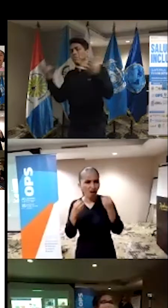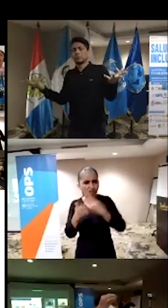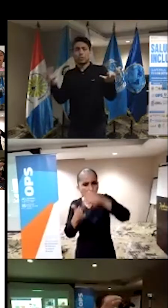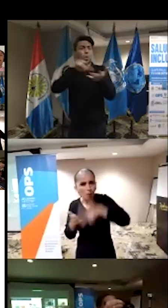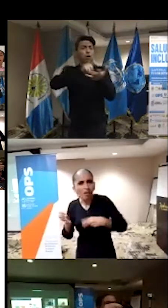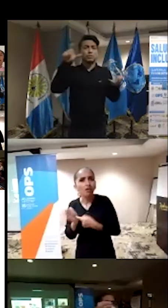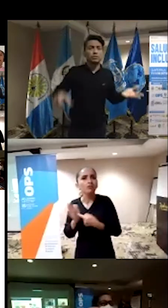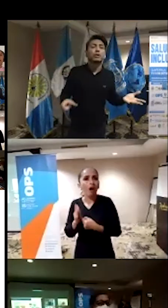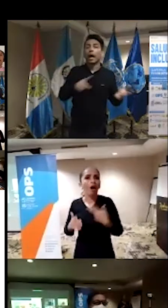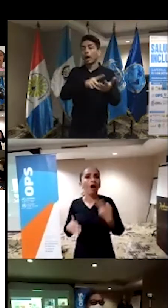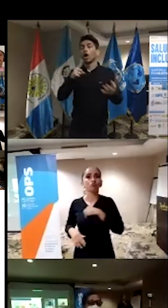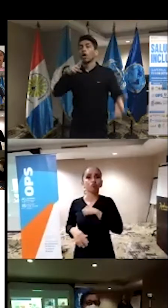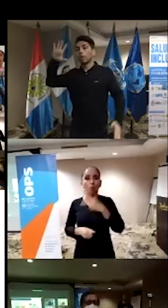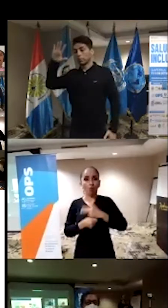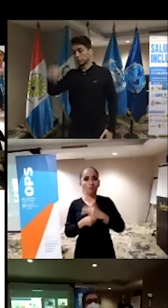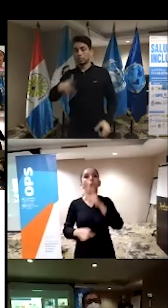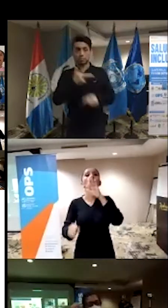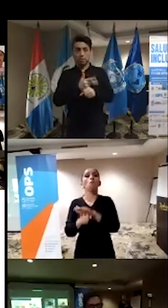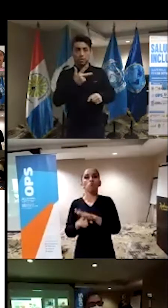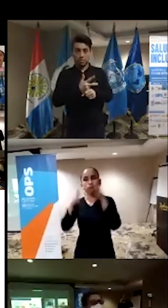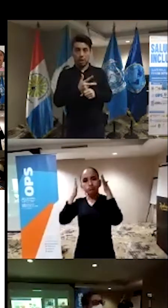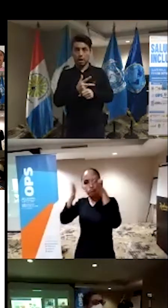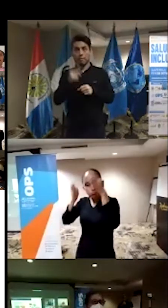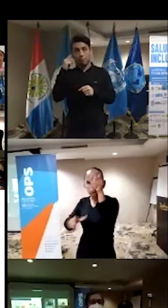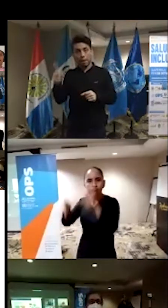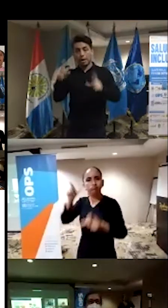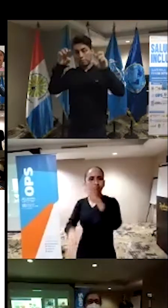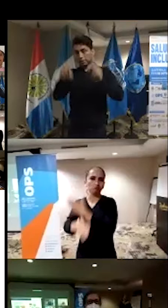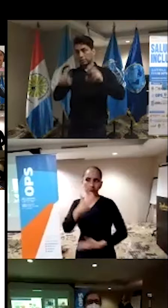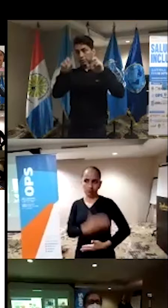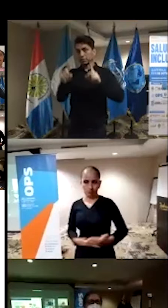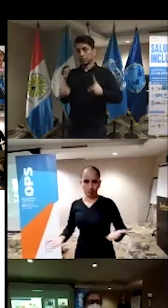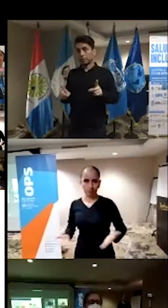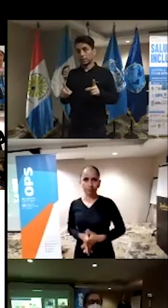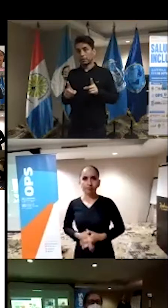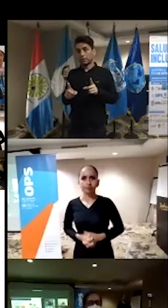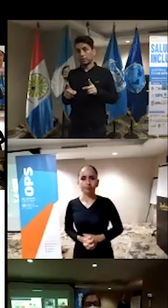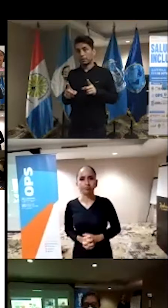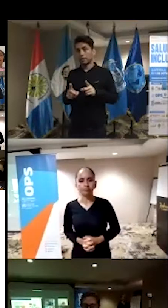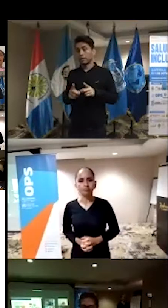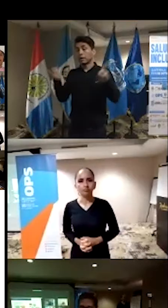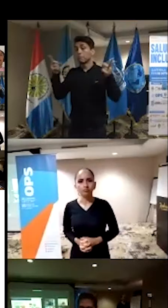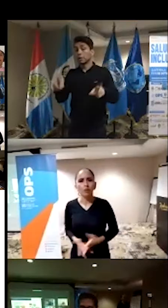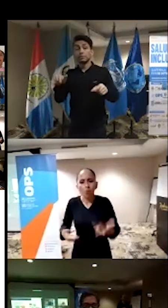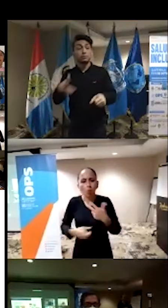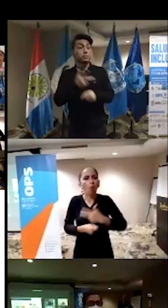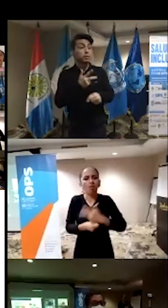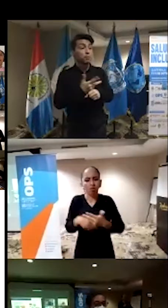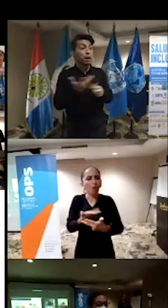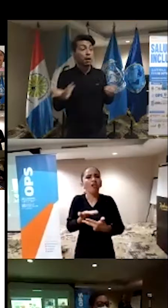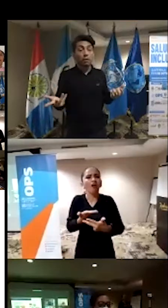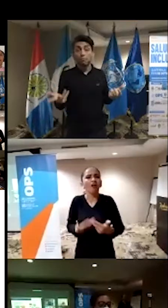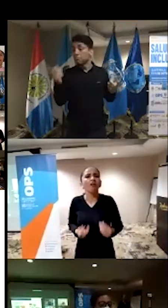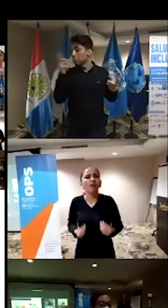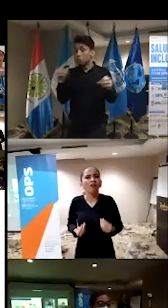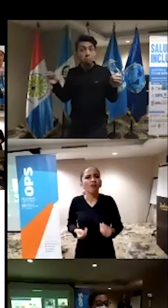son compromisos para atender a personas con discapacidad. ¿Qué pasa con Guatemala? Que realmente